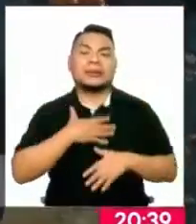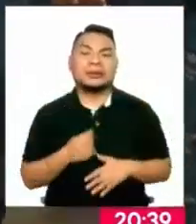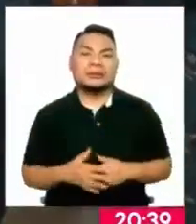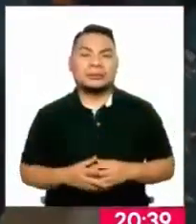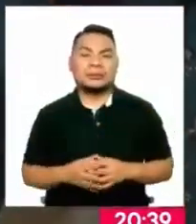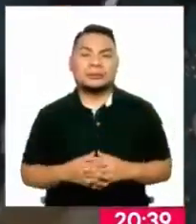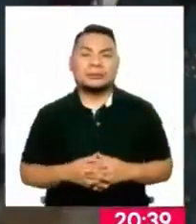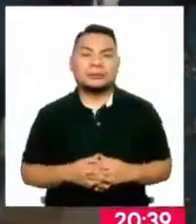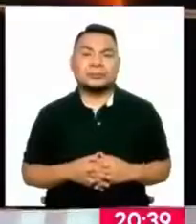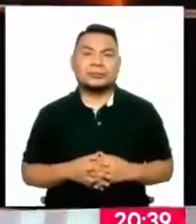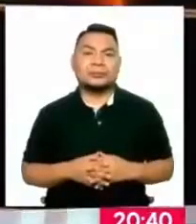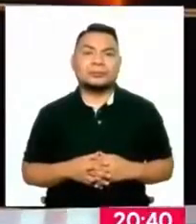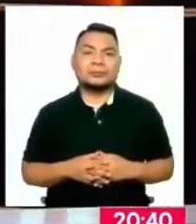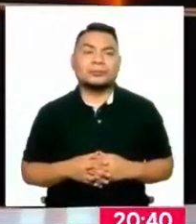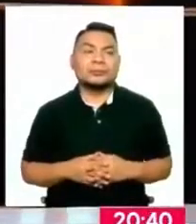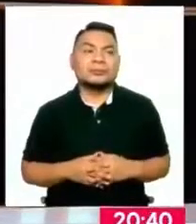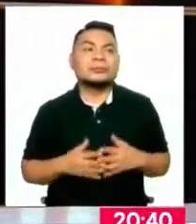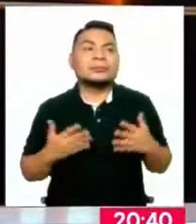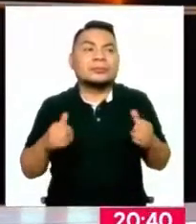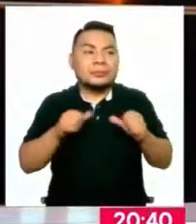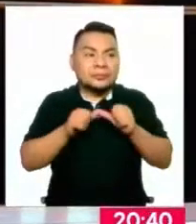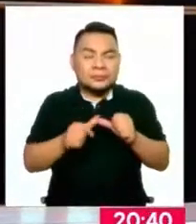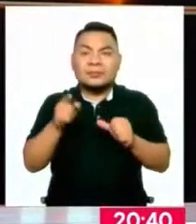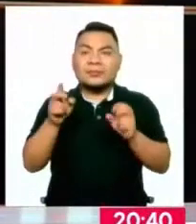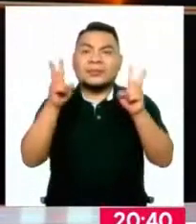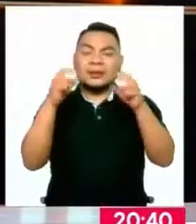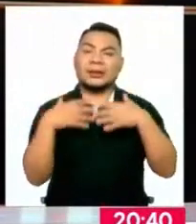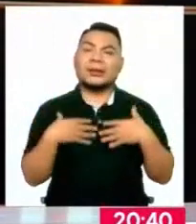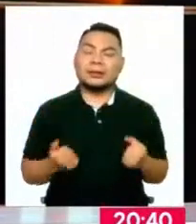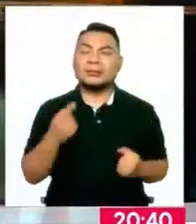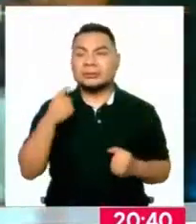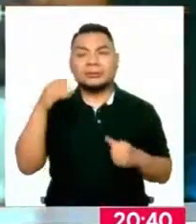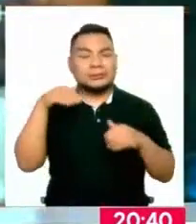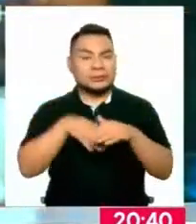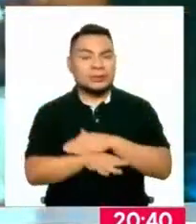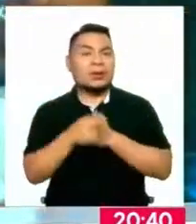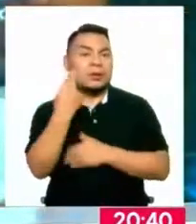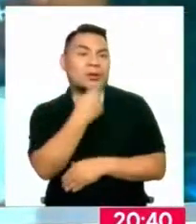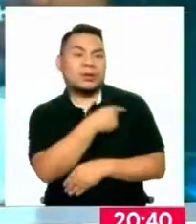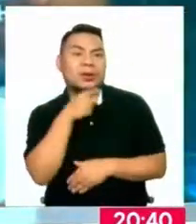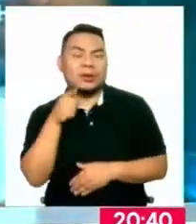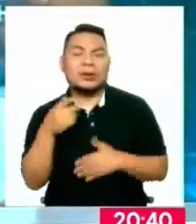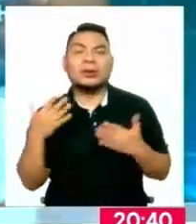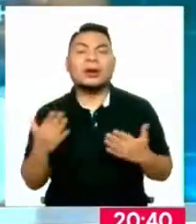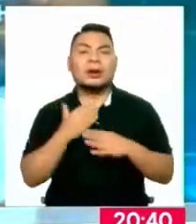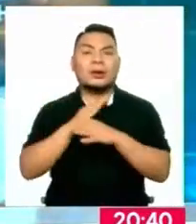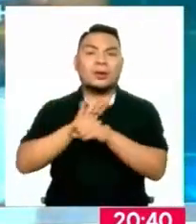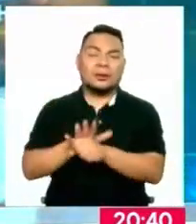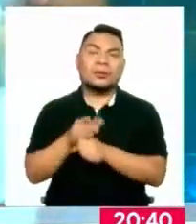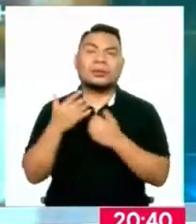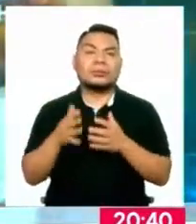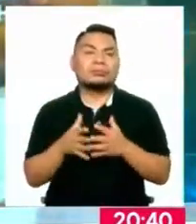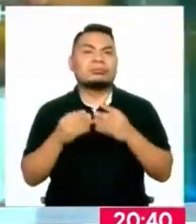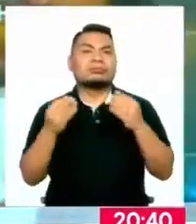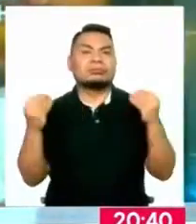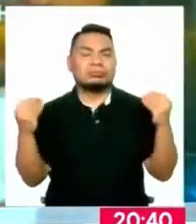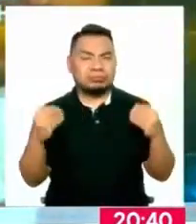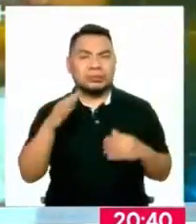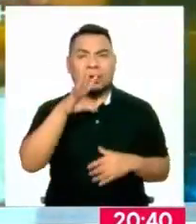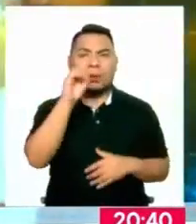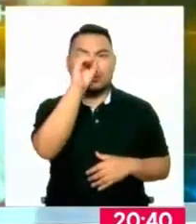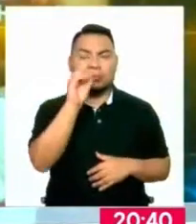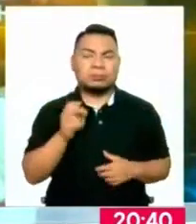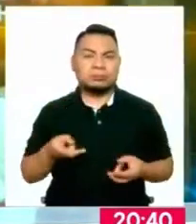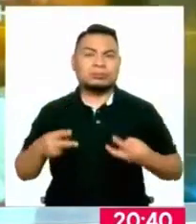años. Seguimos con el tema de salud, ya que los ingresos hospitalarios pediátricos por COVID se han incrementado en un